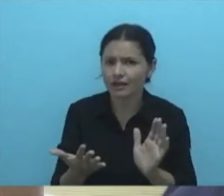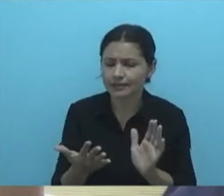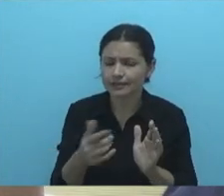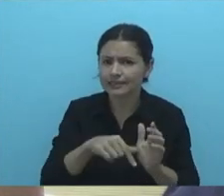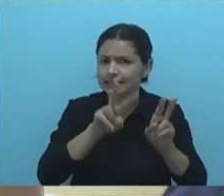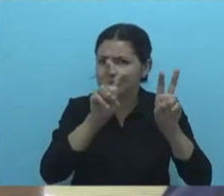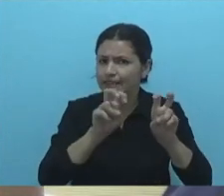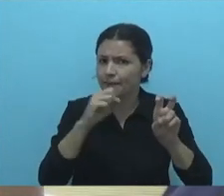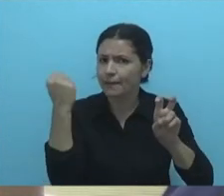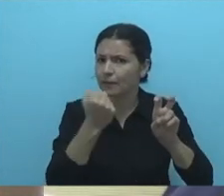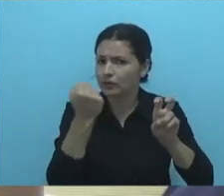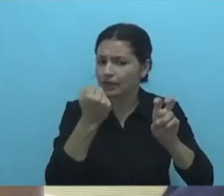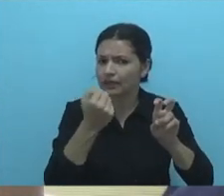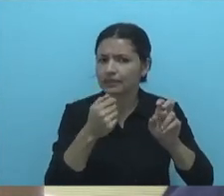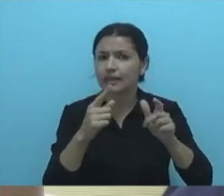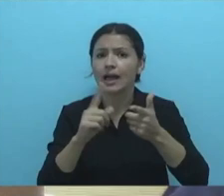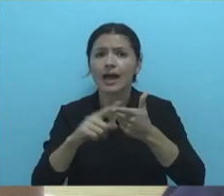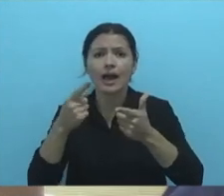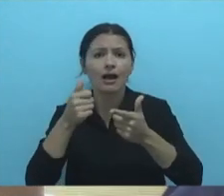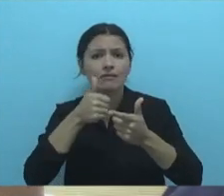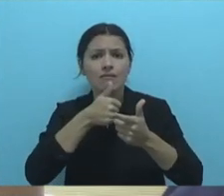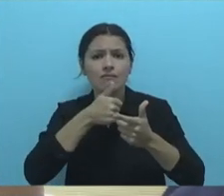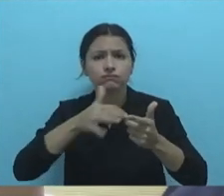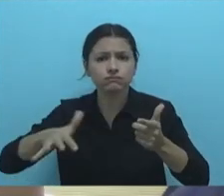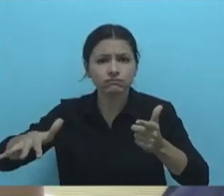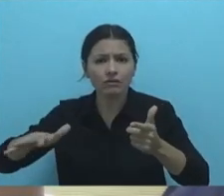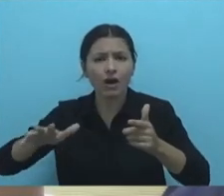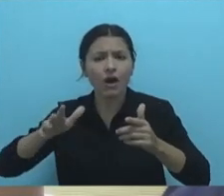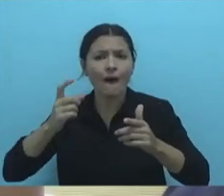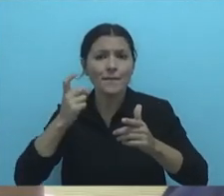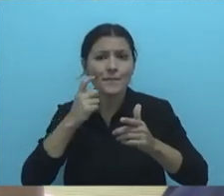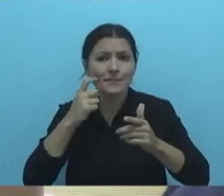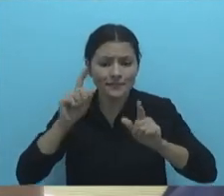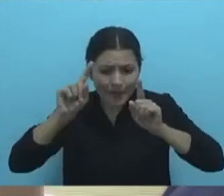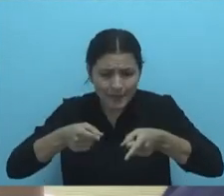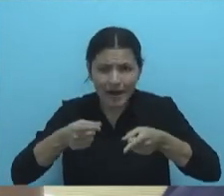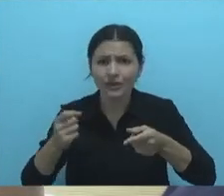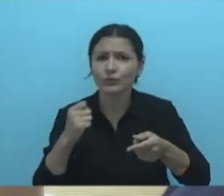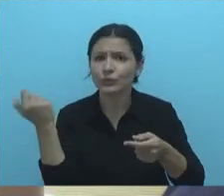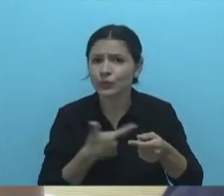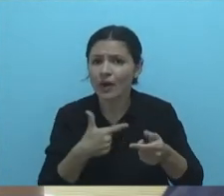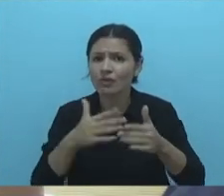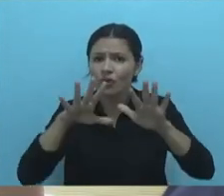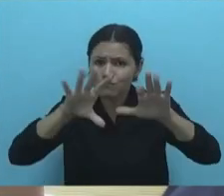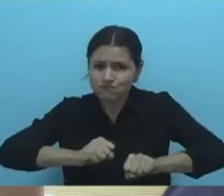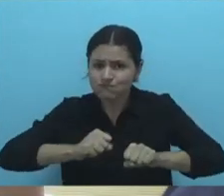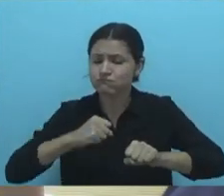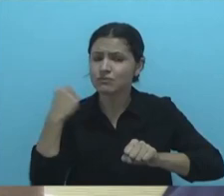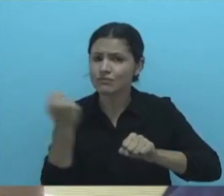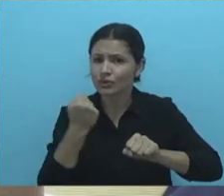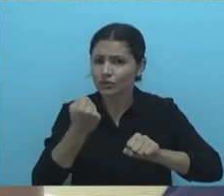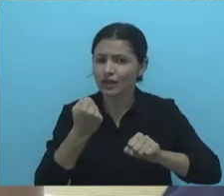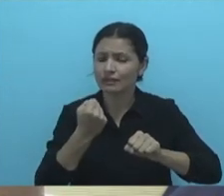tema fundamental las malvinas son de Argentina pero el Paraná también es Argentino es imprescindible especialmente que